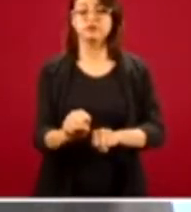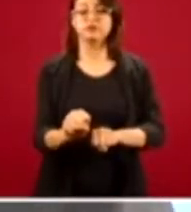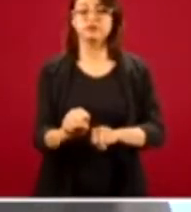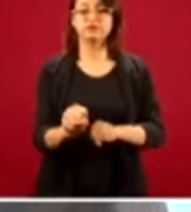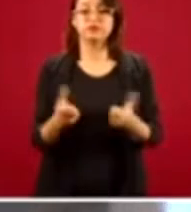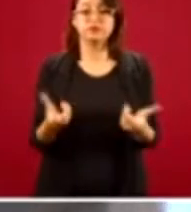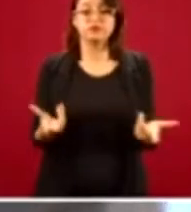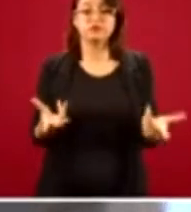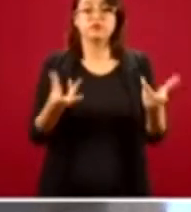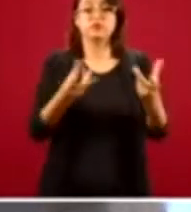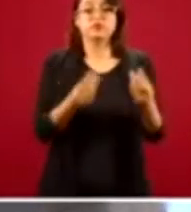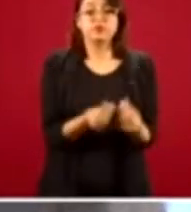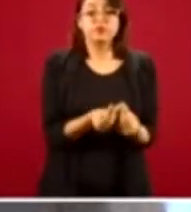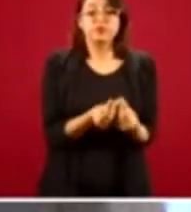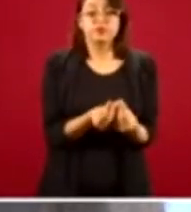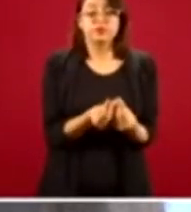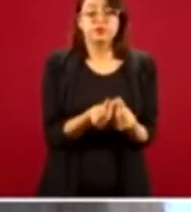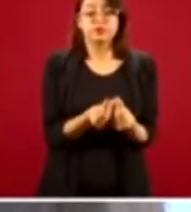se reunieron